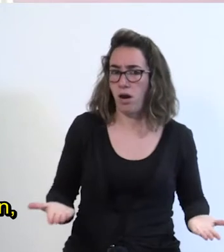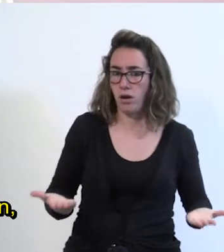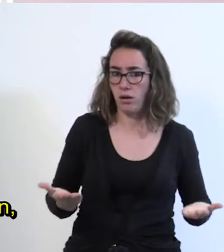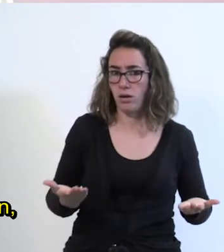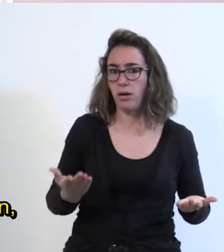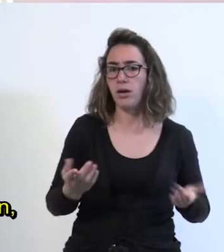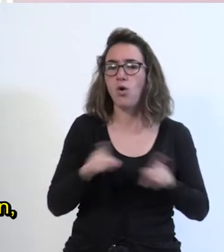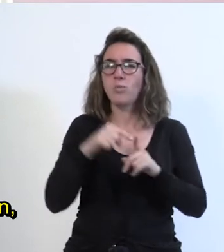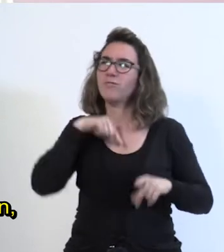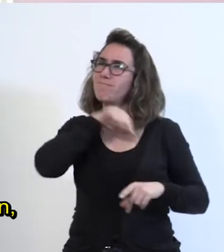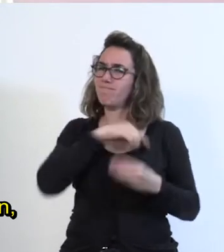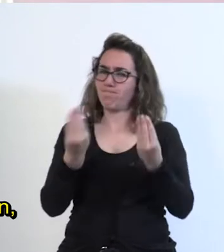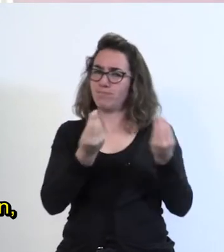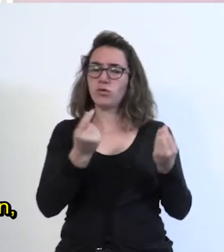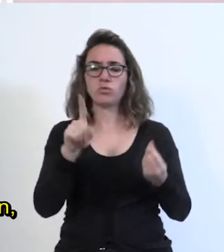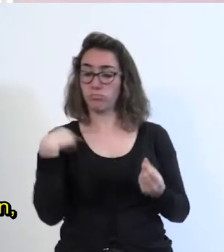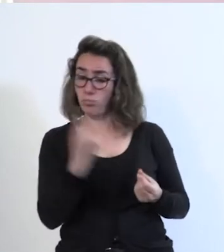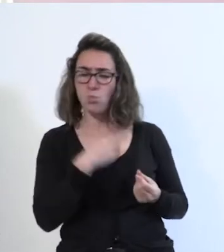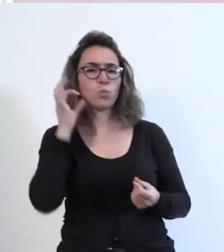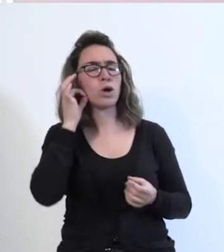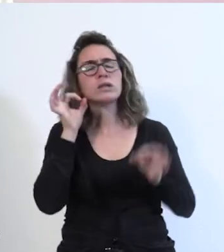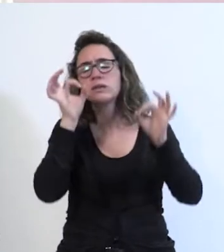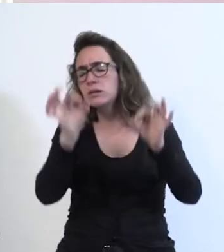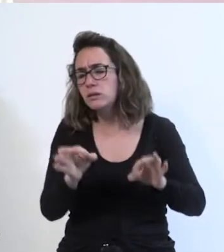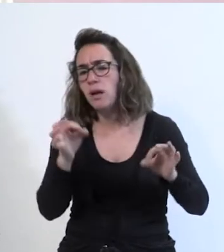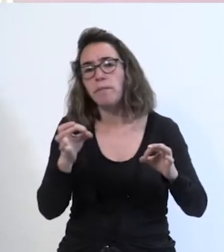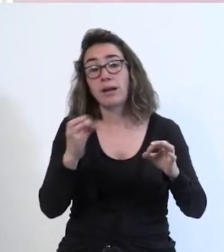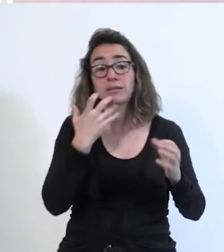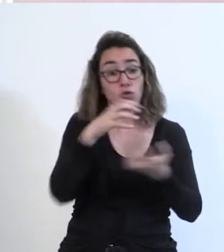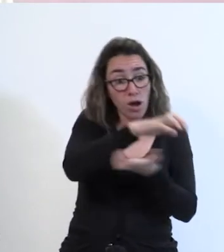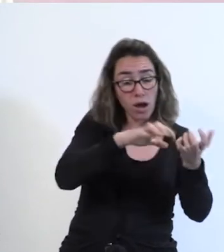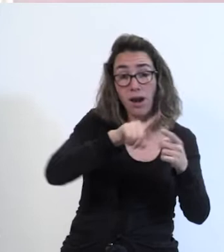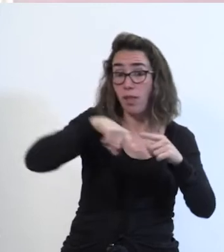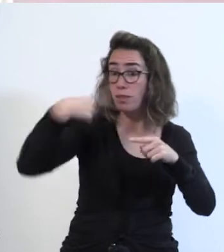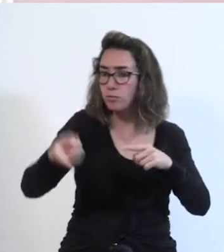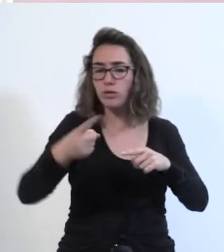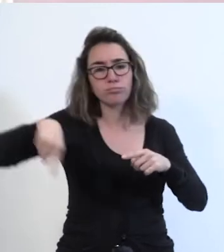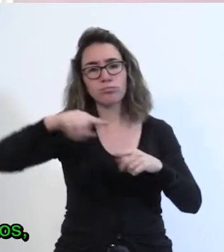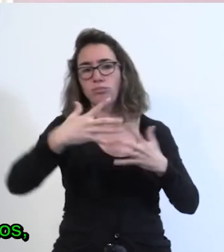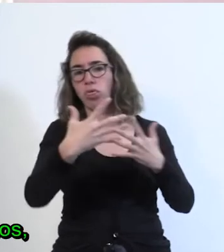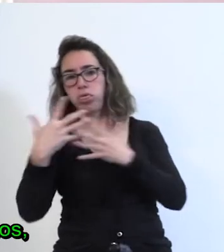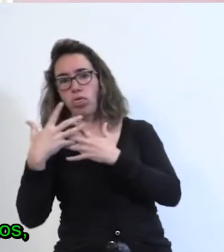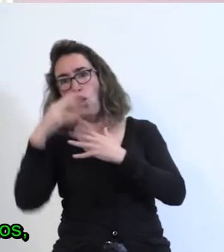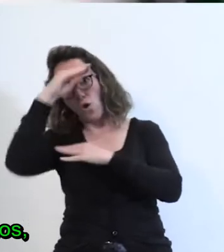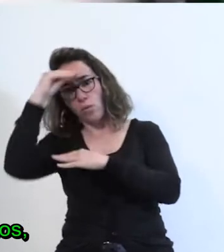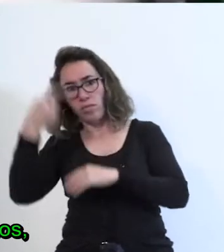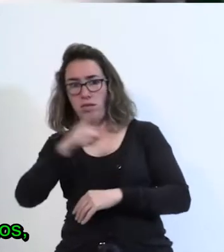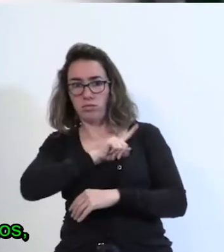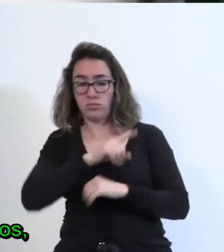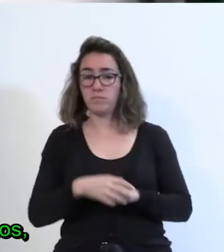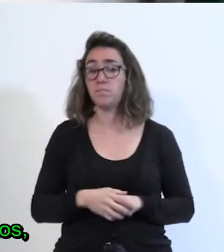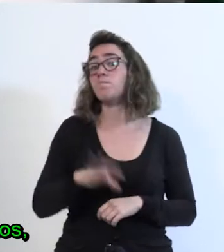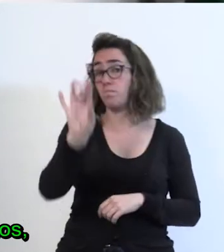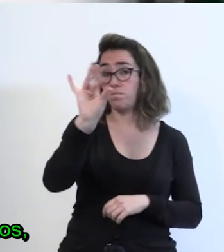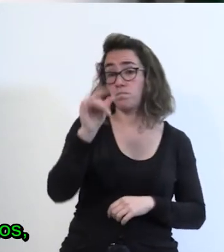tenéis esa sensación de que sois y somos las eternas olvidadas después de conflictos armados, ¿no? Sí, yo creo, en El Salvador